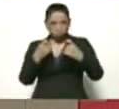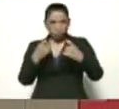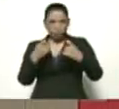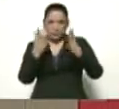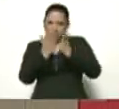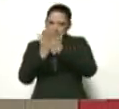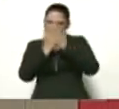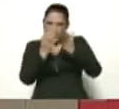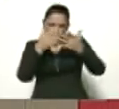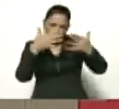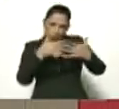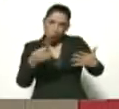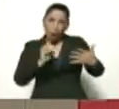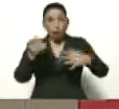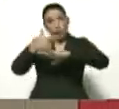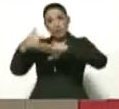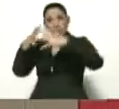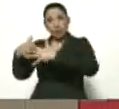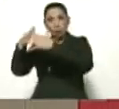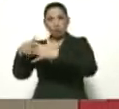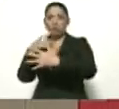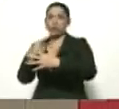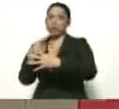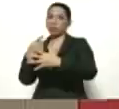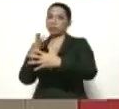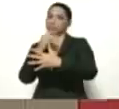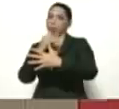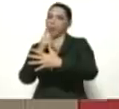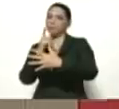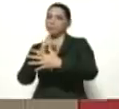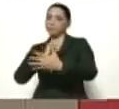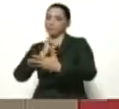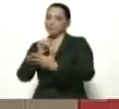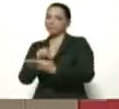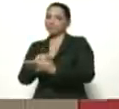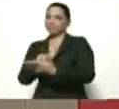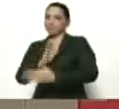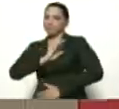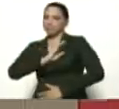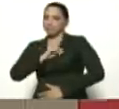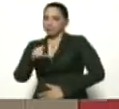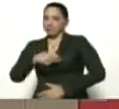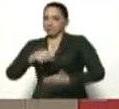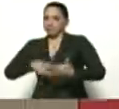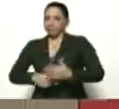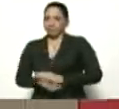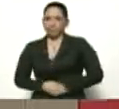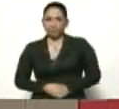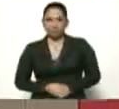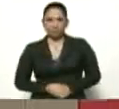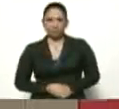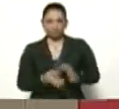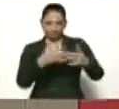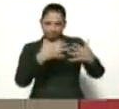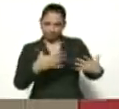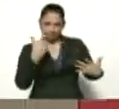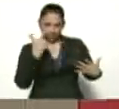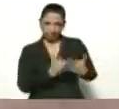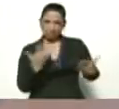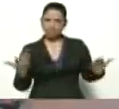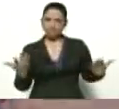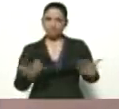quién el gobierno de eeuu señale si en efecto no pertenece a su firma a ese contrato